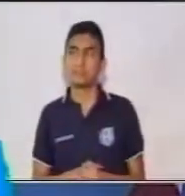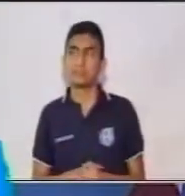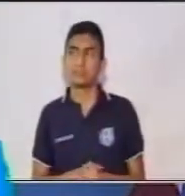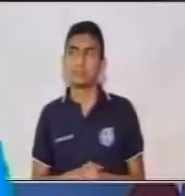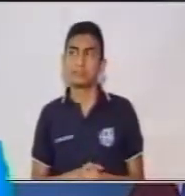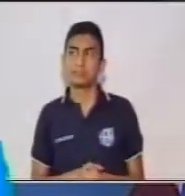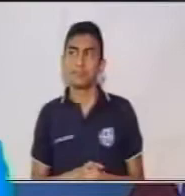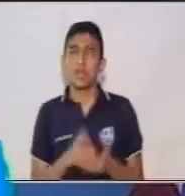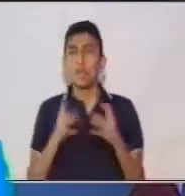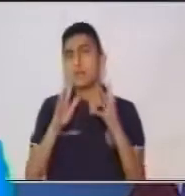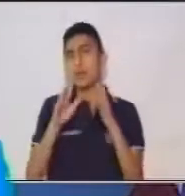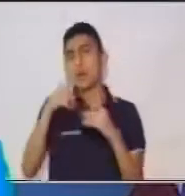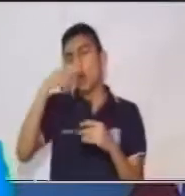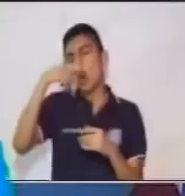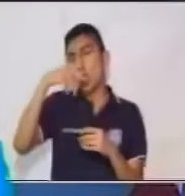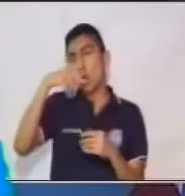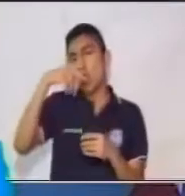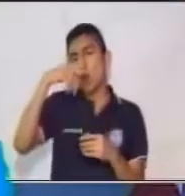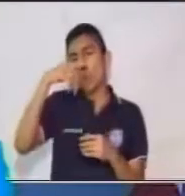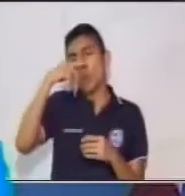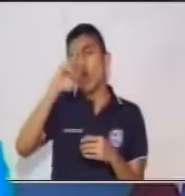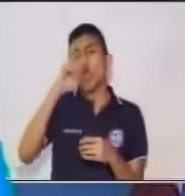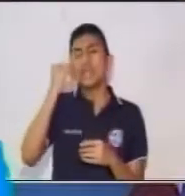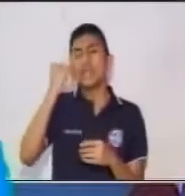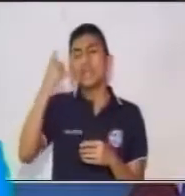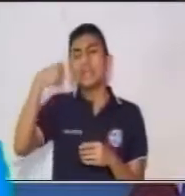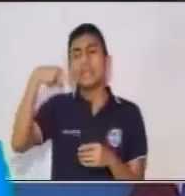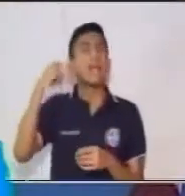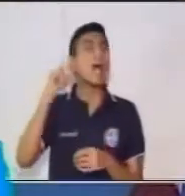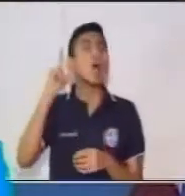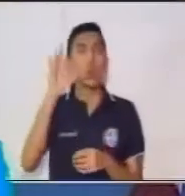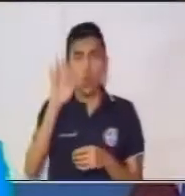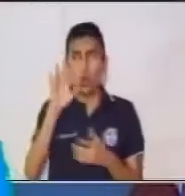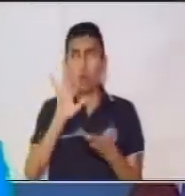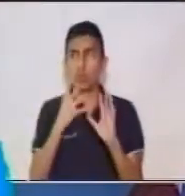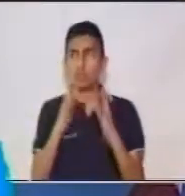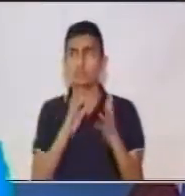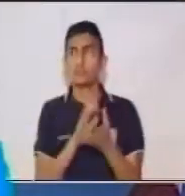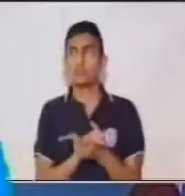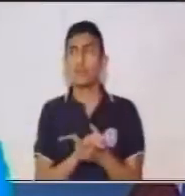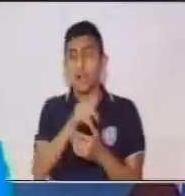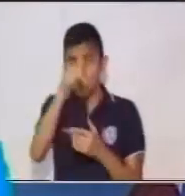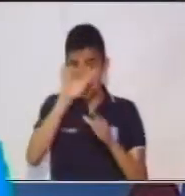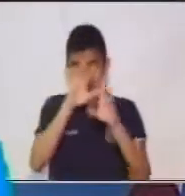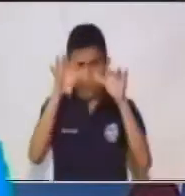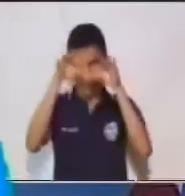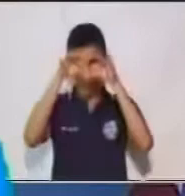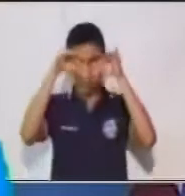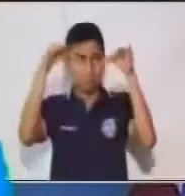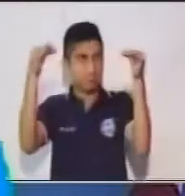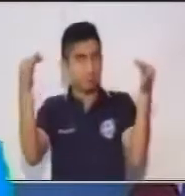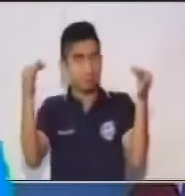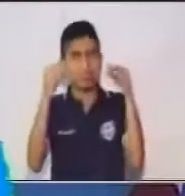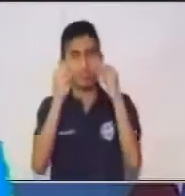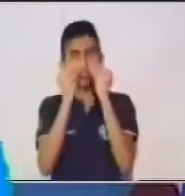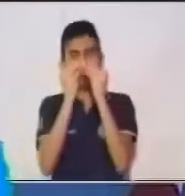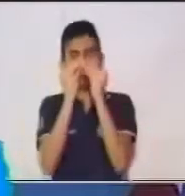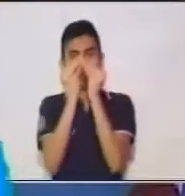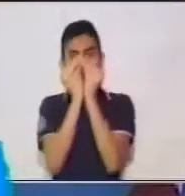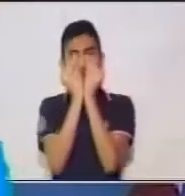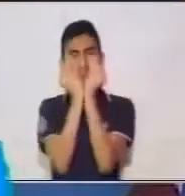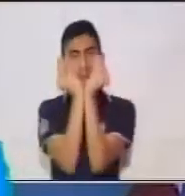Ahora nos quedó como un cono de lado. Muy bien, vamos a abrir y vamos a